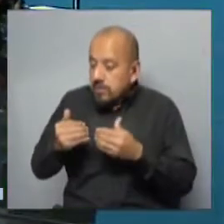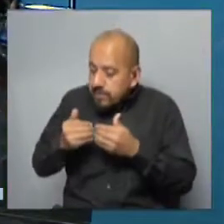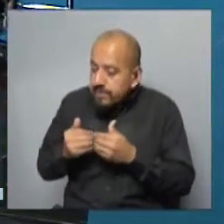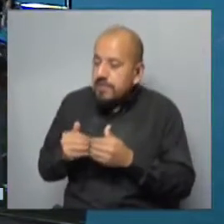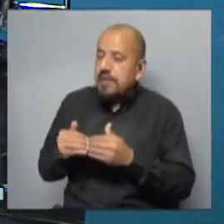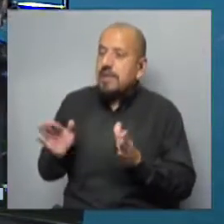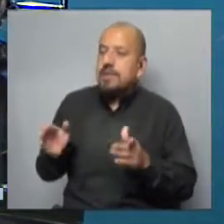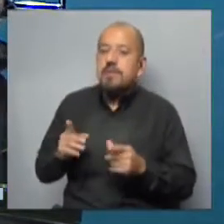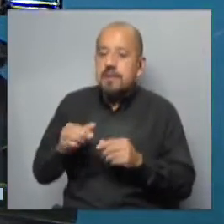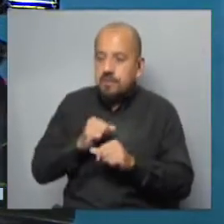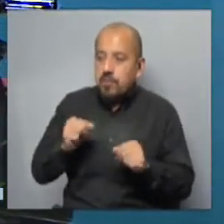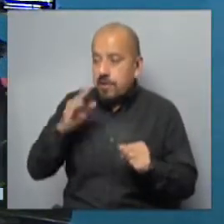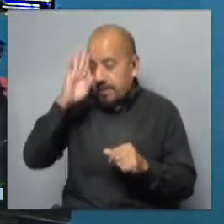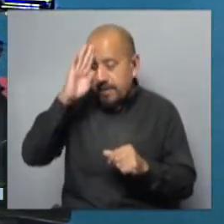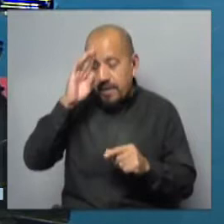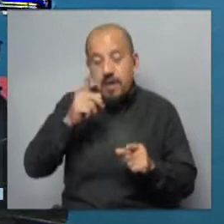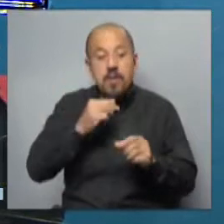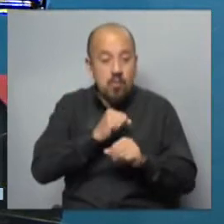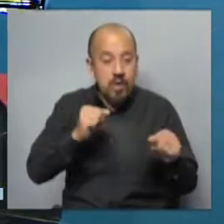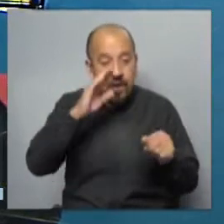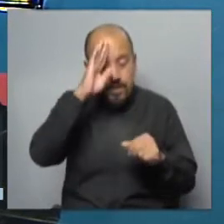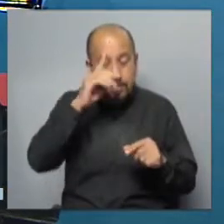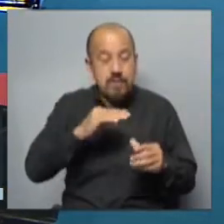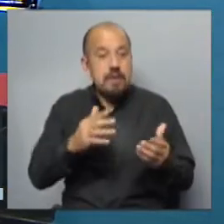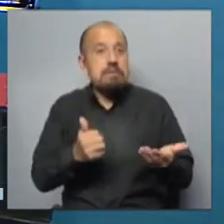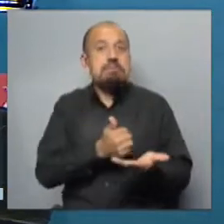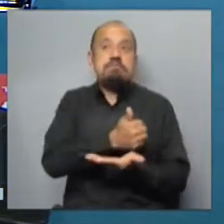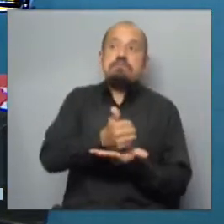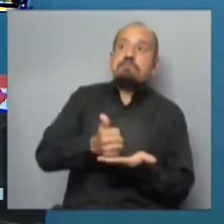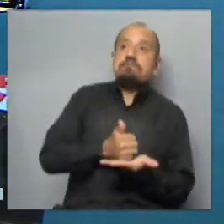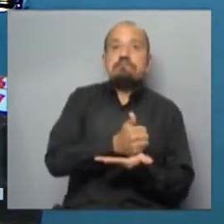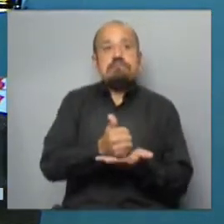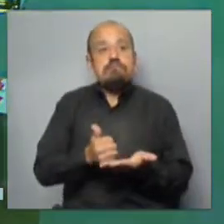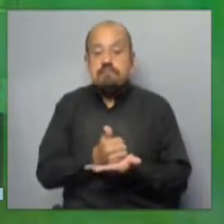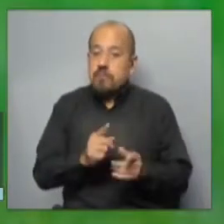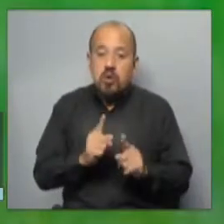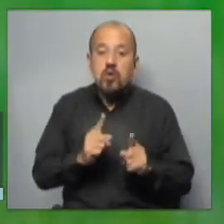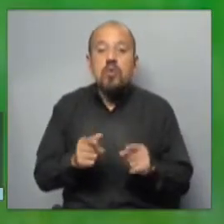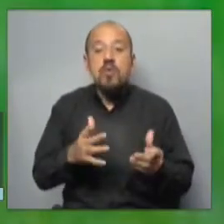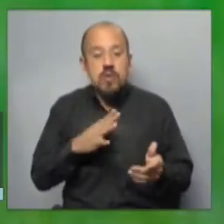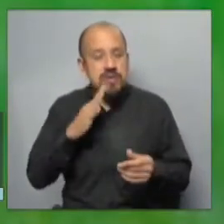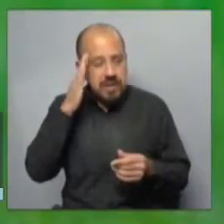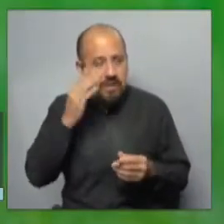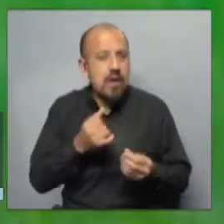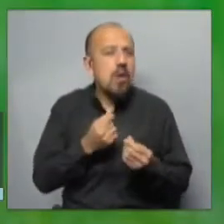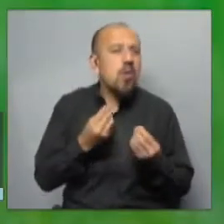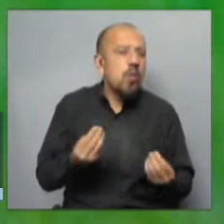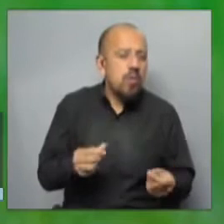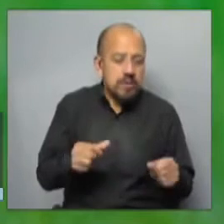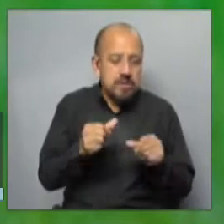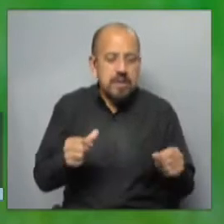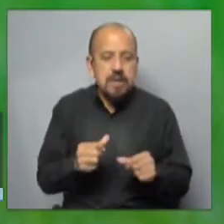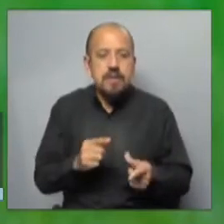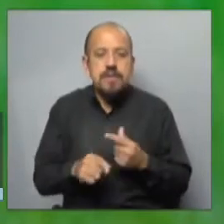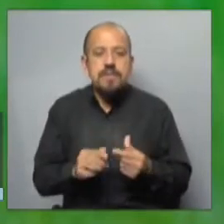para que pueda aprender exacto para que no quede perdido en una función tiene que saber que va a ser cuando lo va a hacer